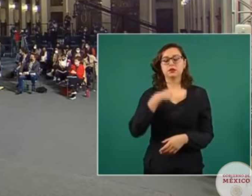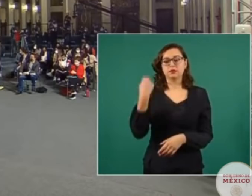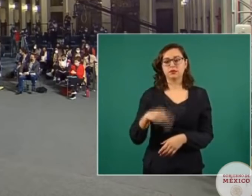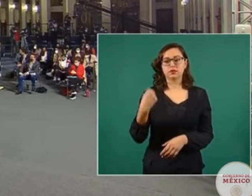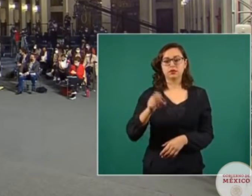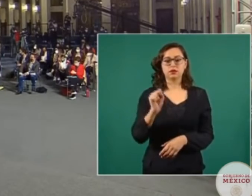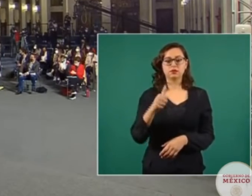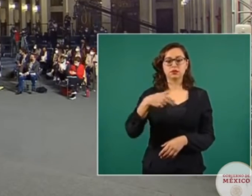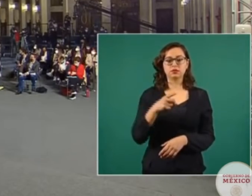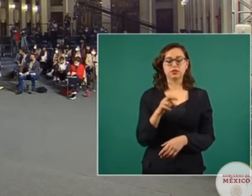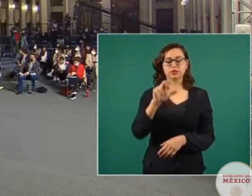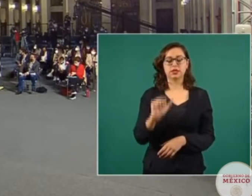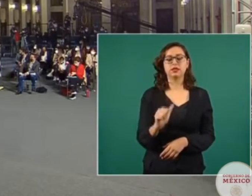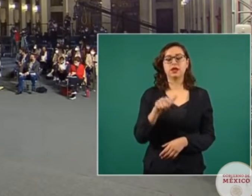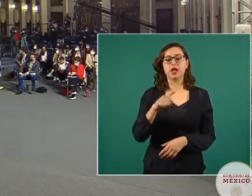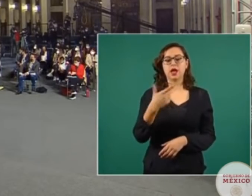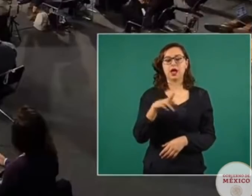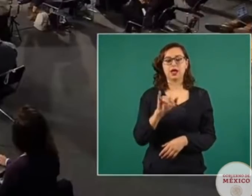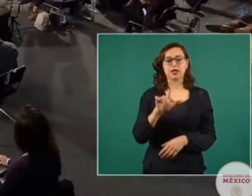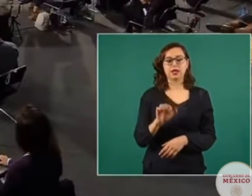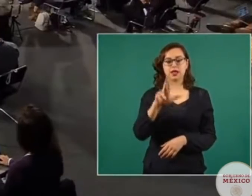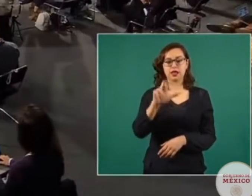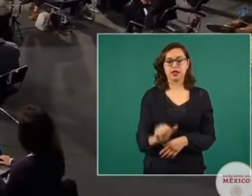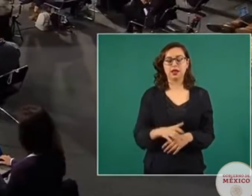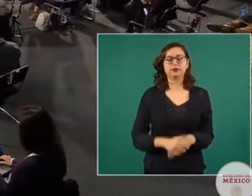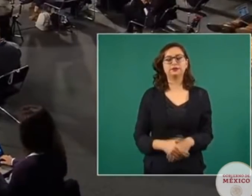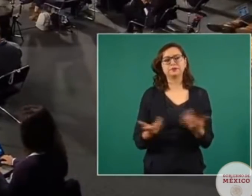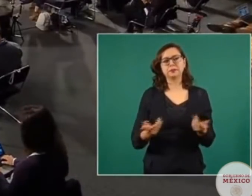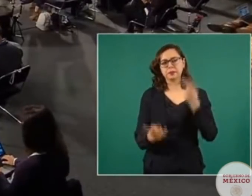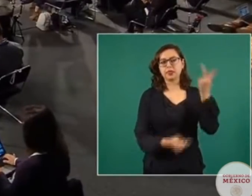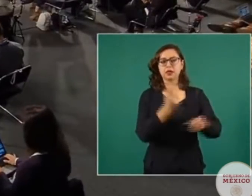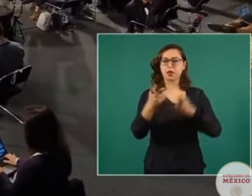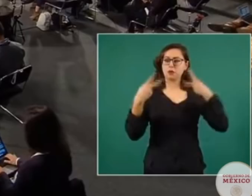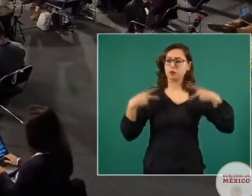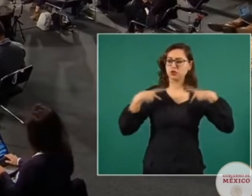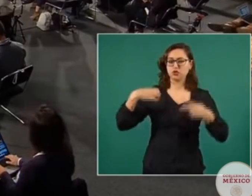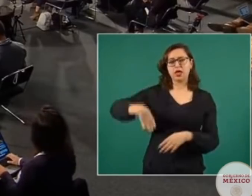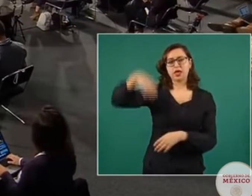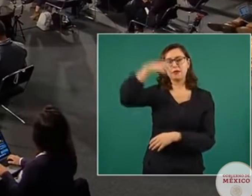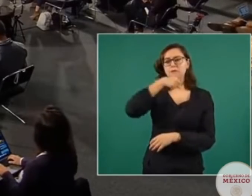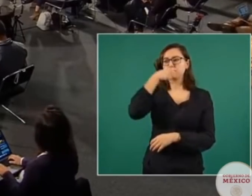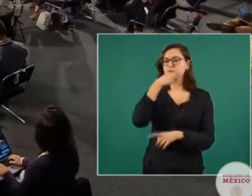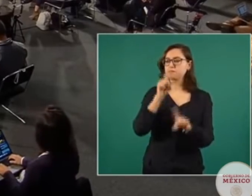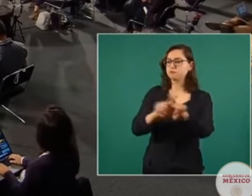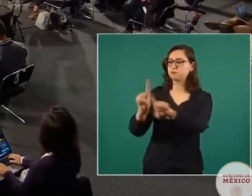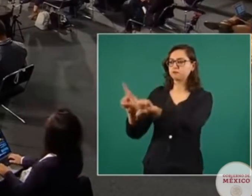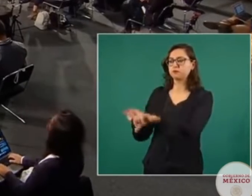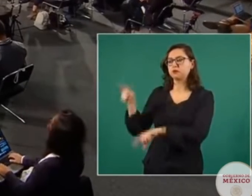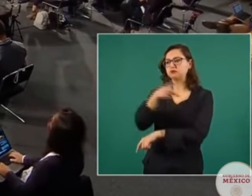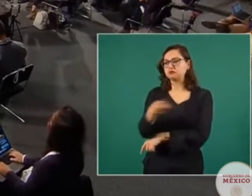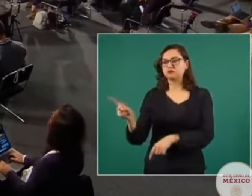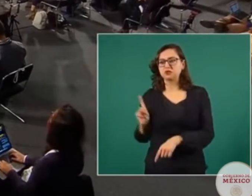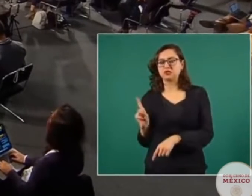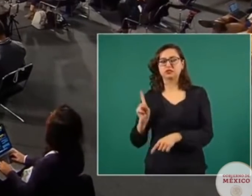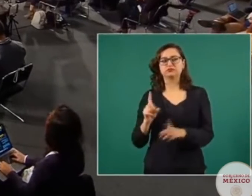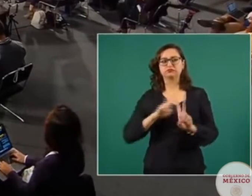Larsa Comunicaciones. Presidente, tenemos preguntas de varios adultos mayores acerca de que no se han ido a vacunar porque están